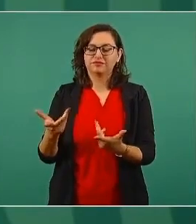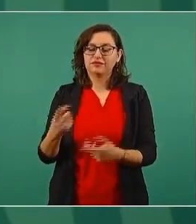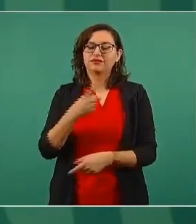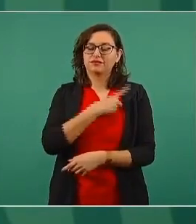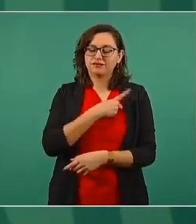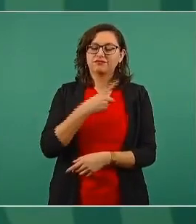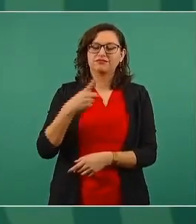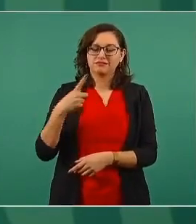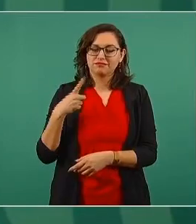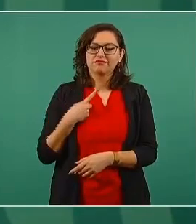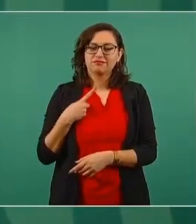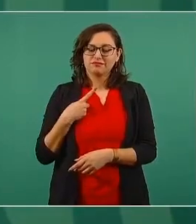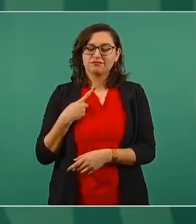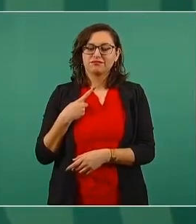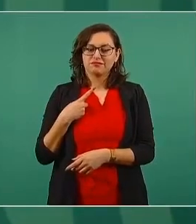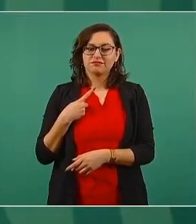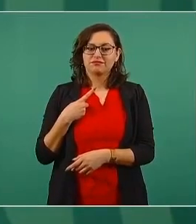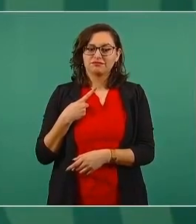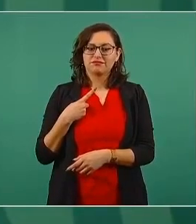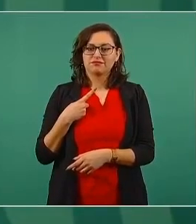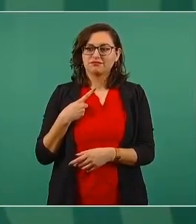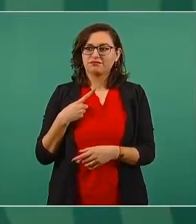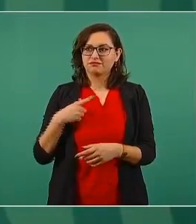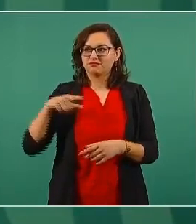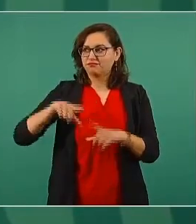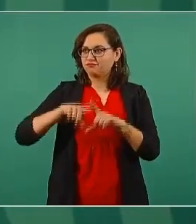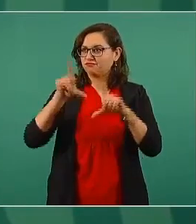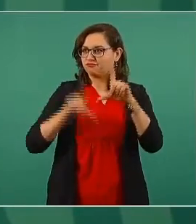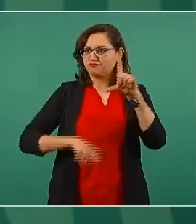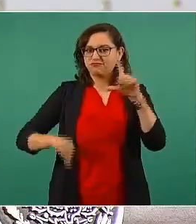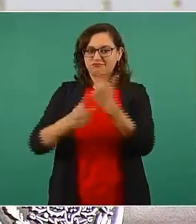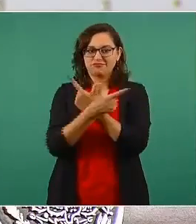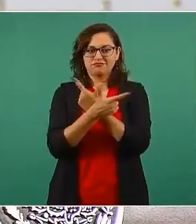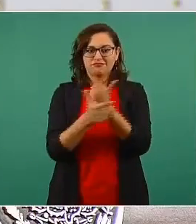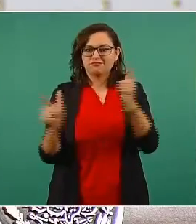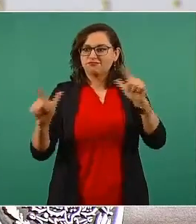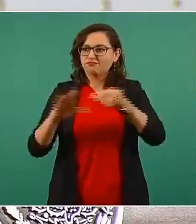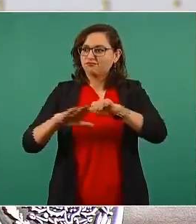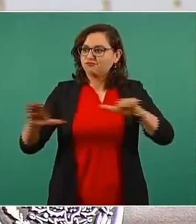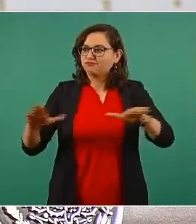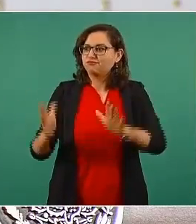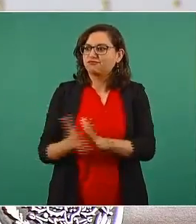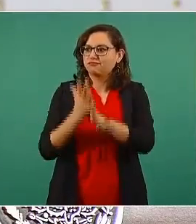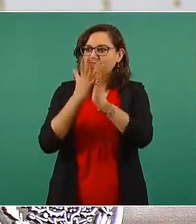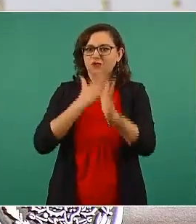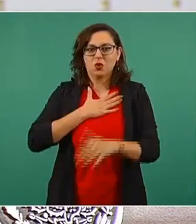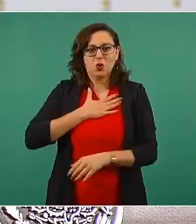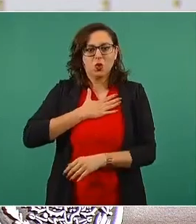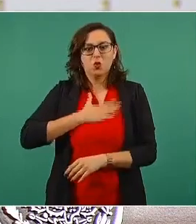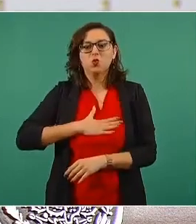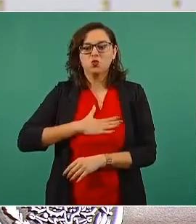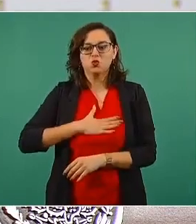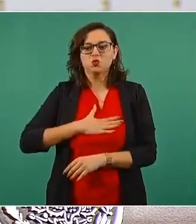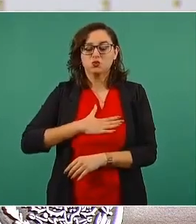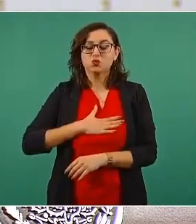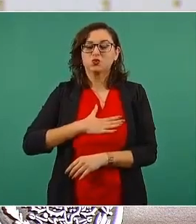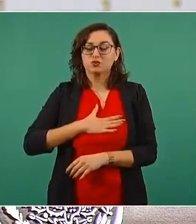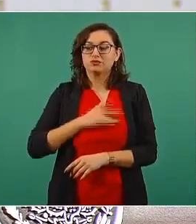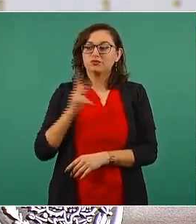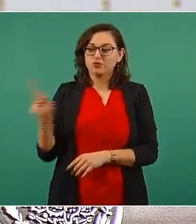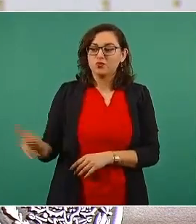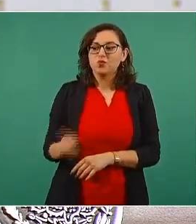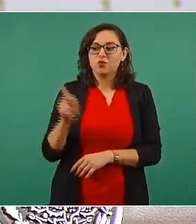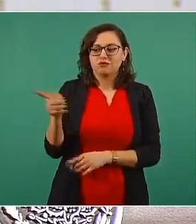que hacer valer la libertad, la democracia, la justicia. En los pueblos está